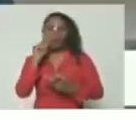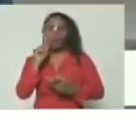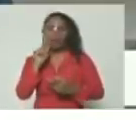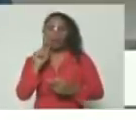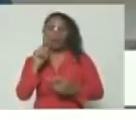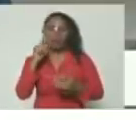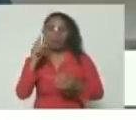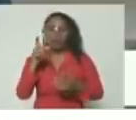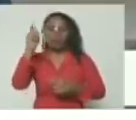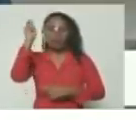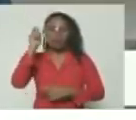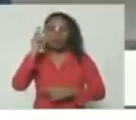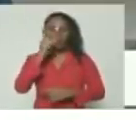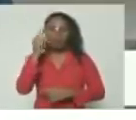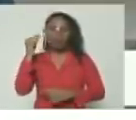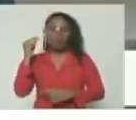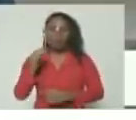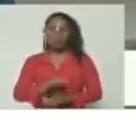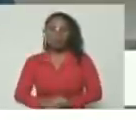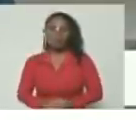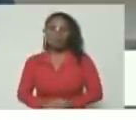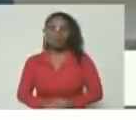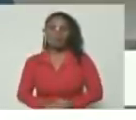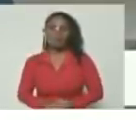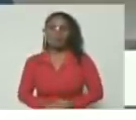Roque, compañeros, diputados.